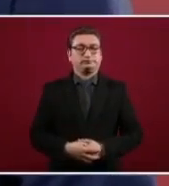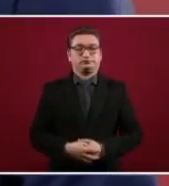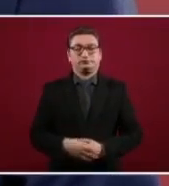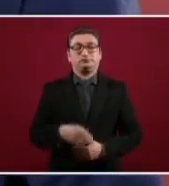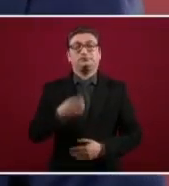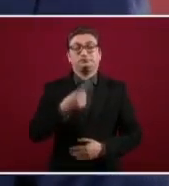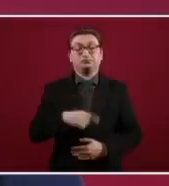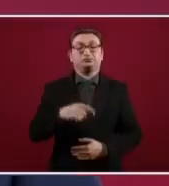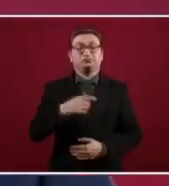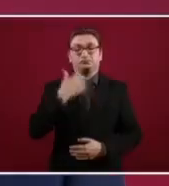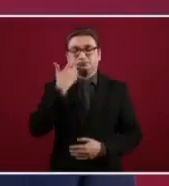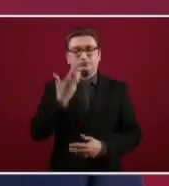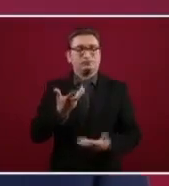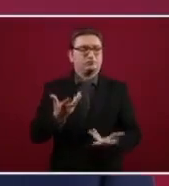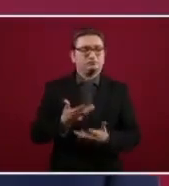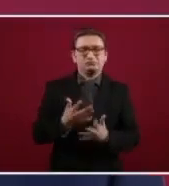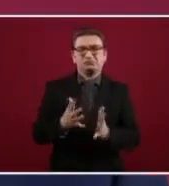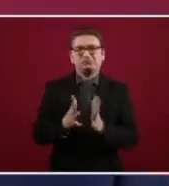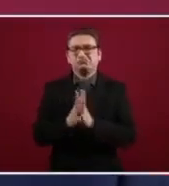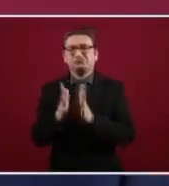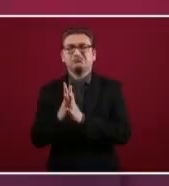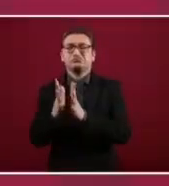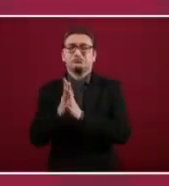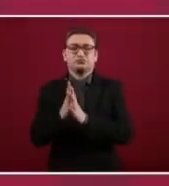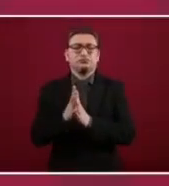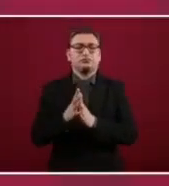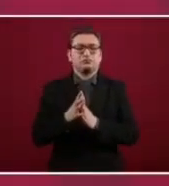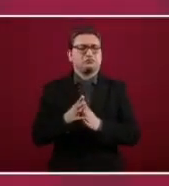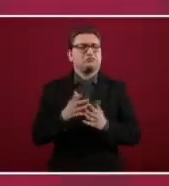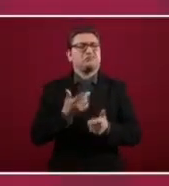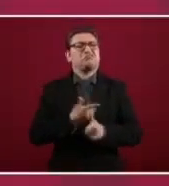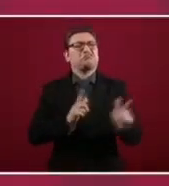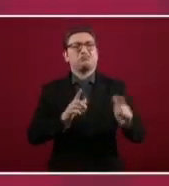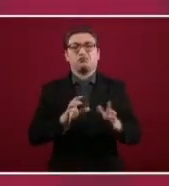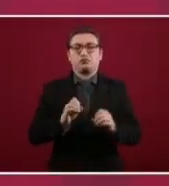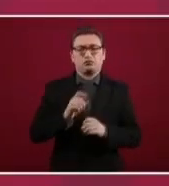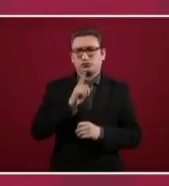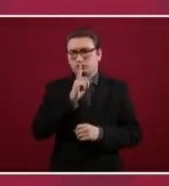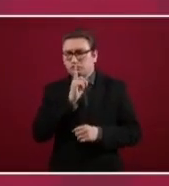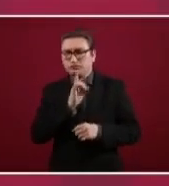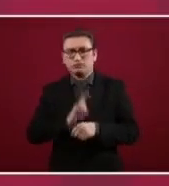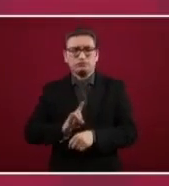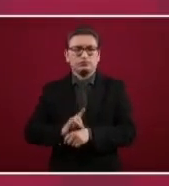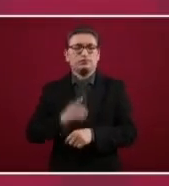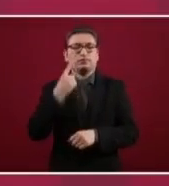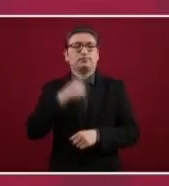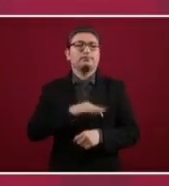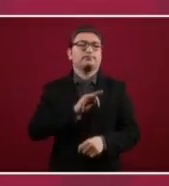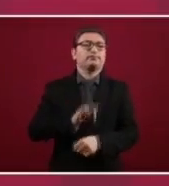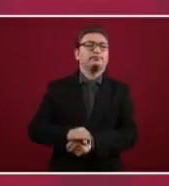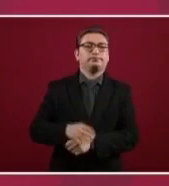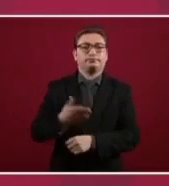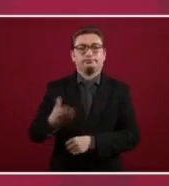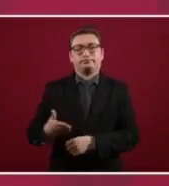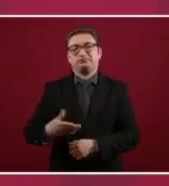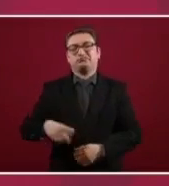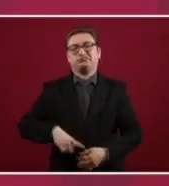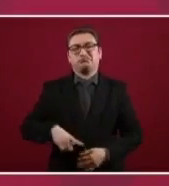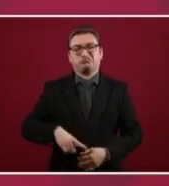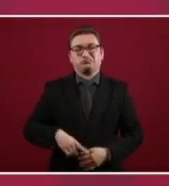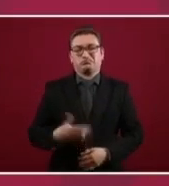participando abierta o encubiertamente en favor del régimen